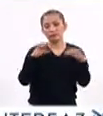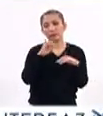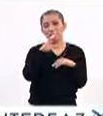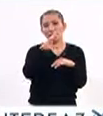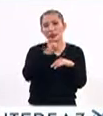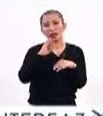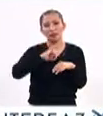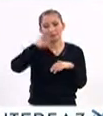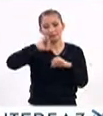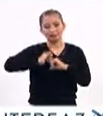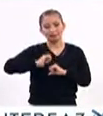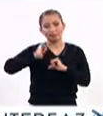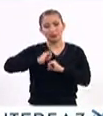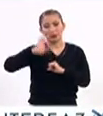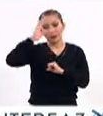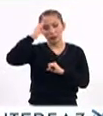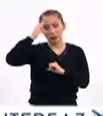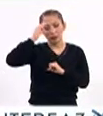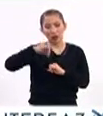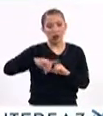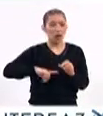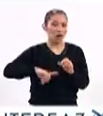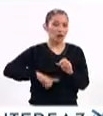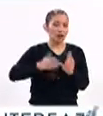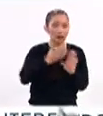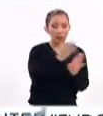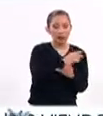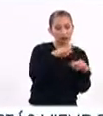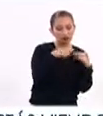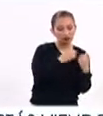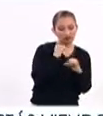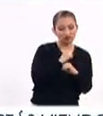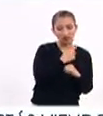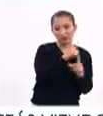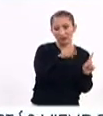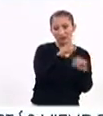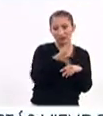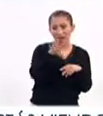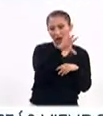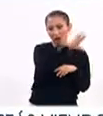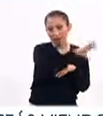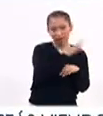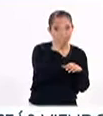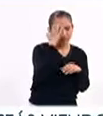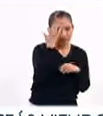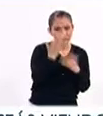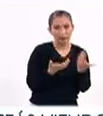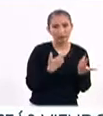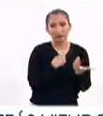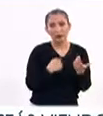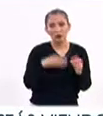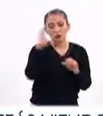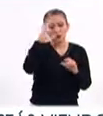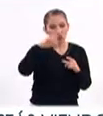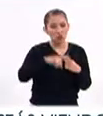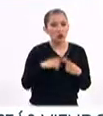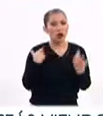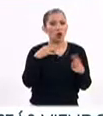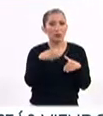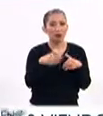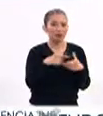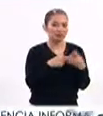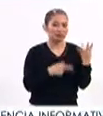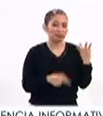Iberoamericana de Jefes de Estado y Gobierno con reuniones previas de ministros en diversas áreas, desde los ministros de Cultura, de